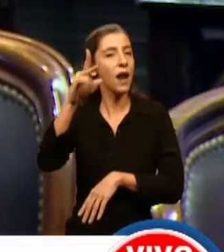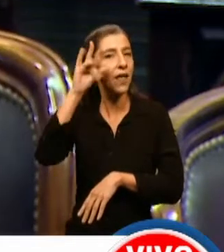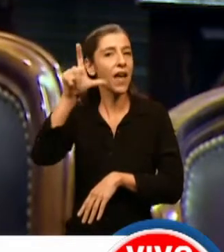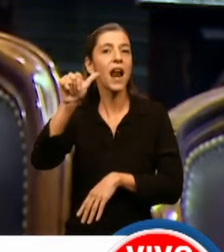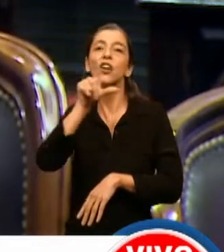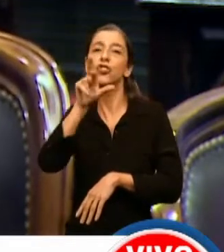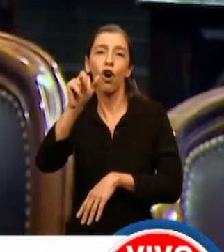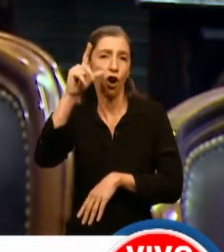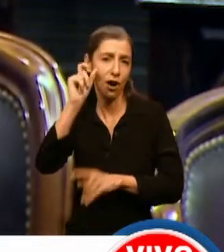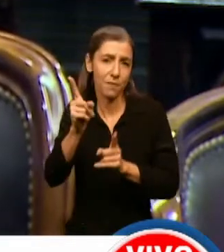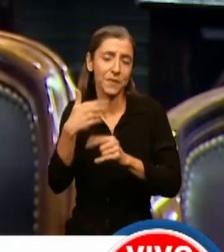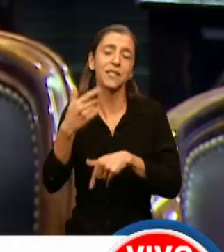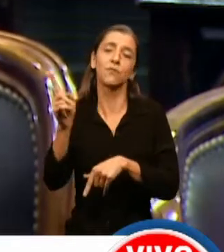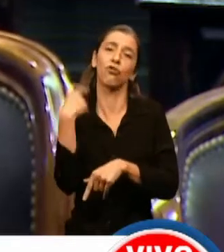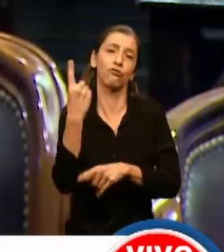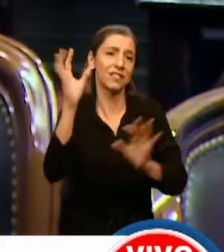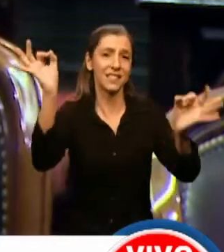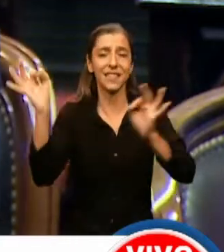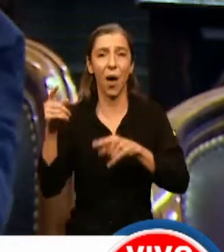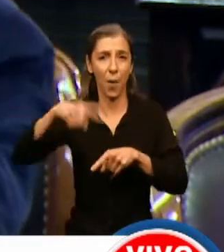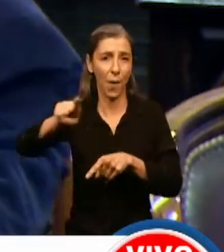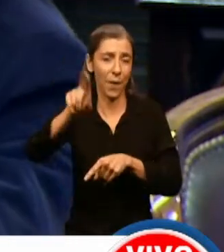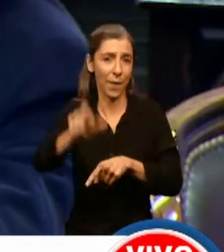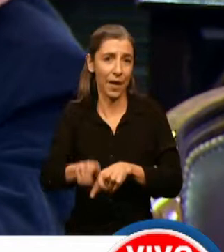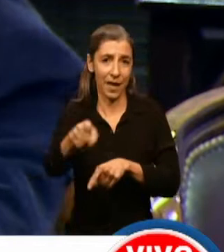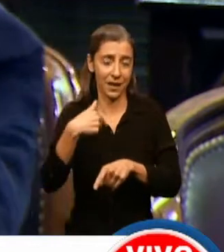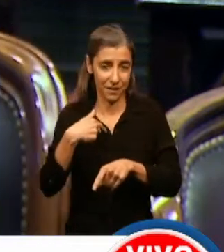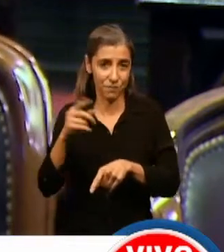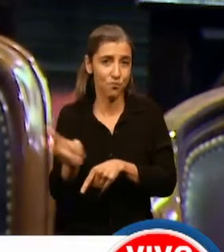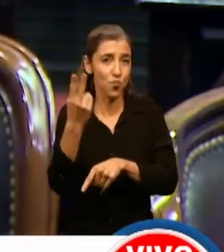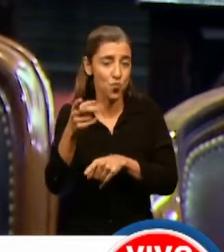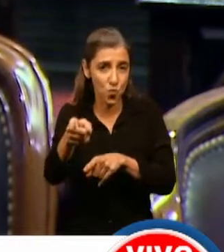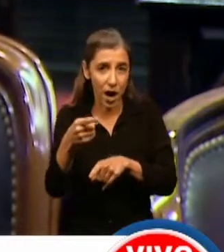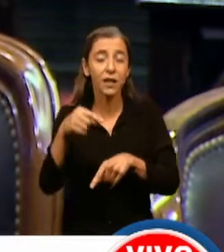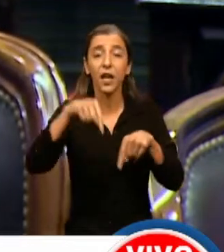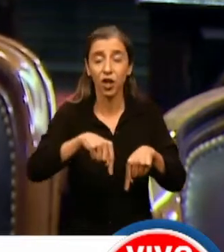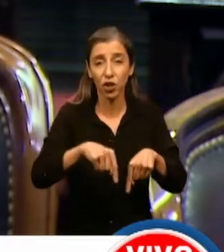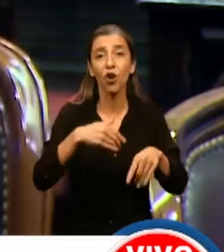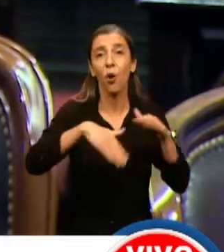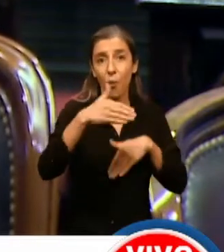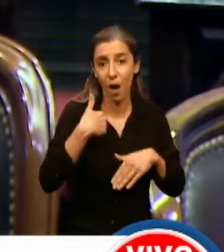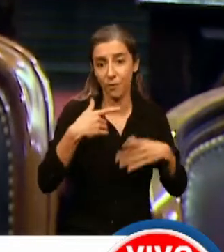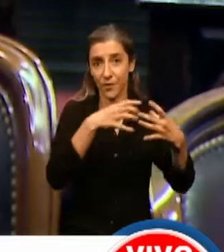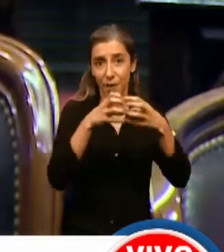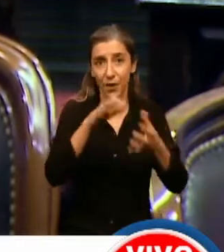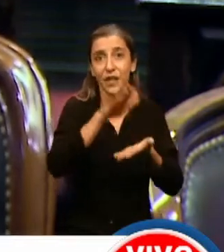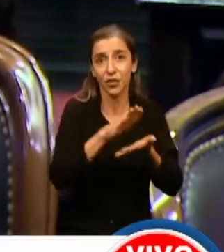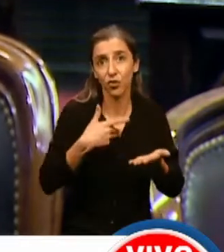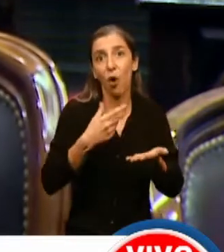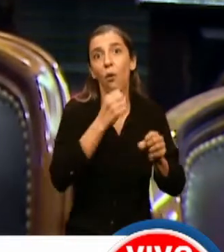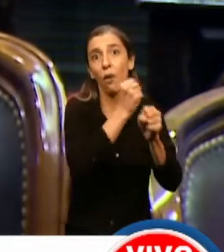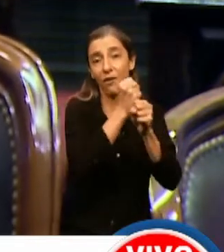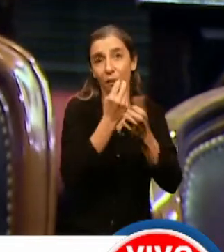trans que recorre el mundo, hoy este Congreso va a discutir la ley de promoción del acceso al empleo formal para personas